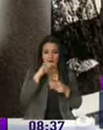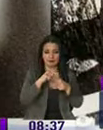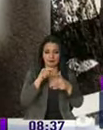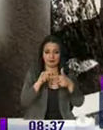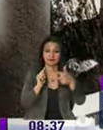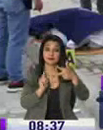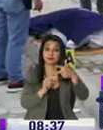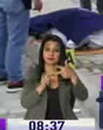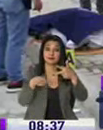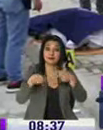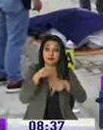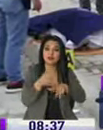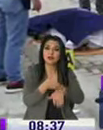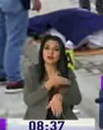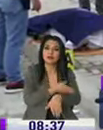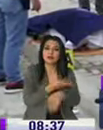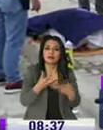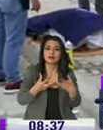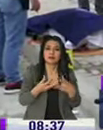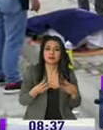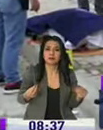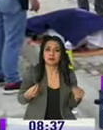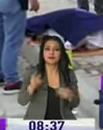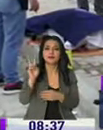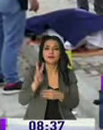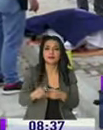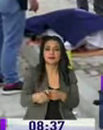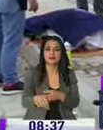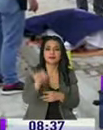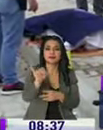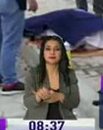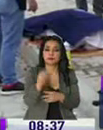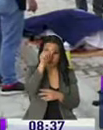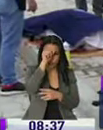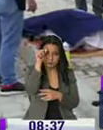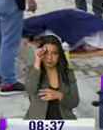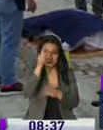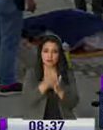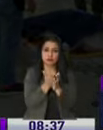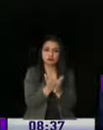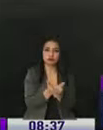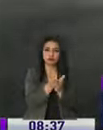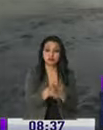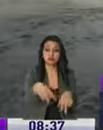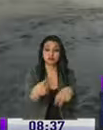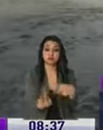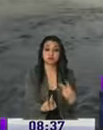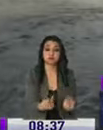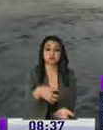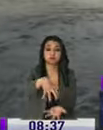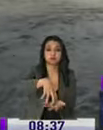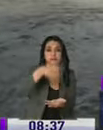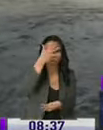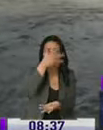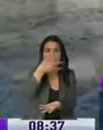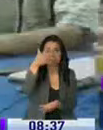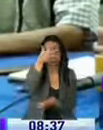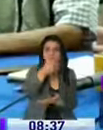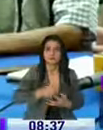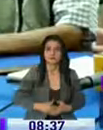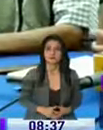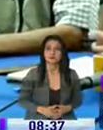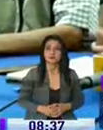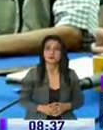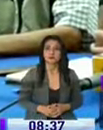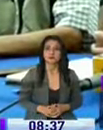que estaban desaparecidos desde el viernes, tras un accidente fluvial en la provincia de Esmeraldas. Finalmente dando todo